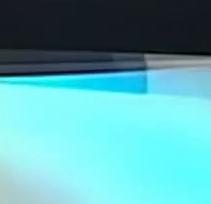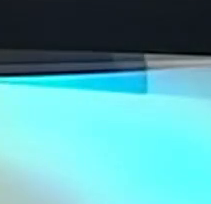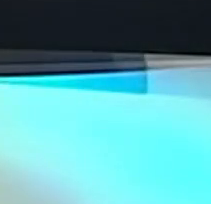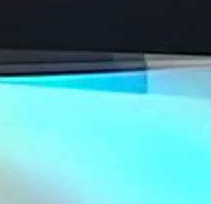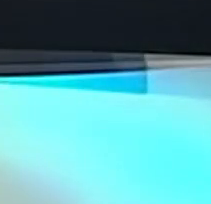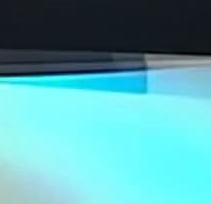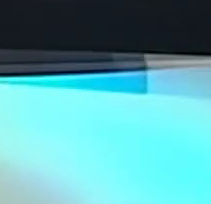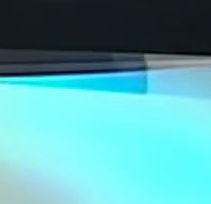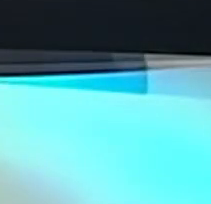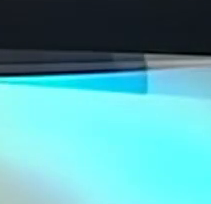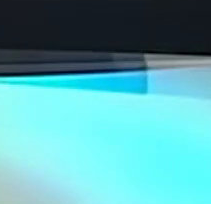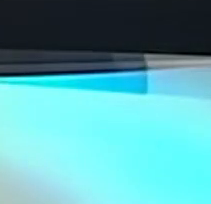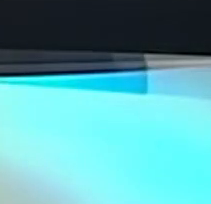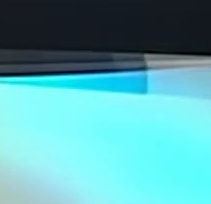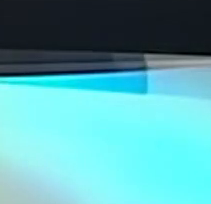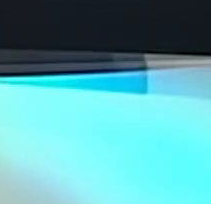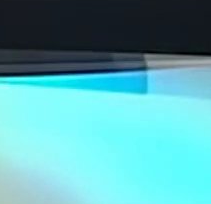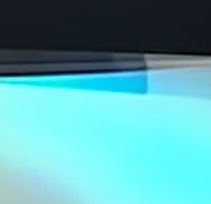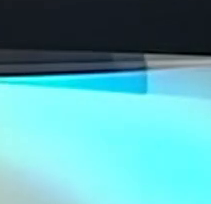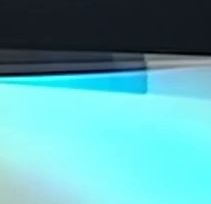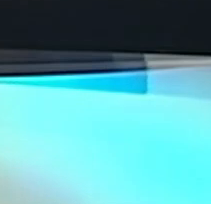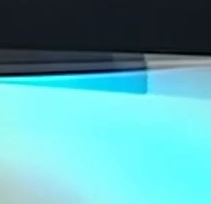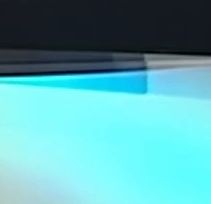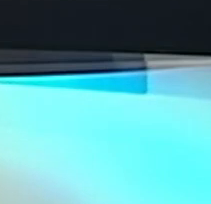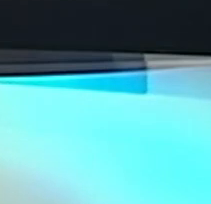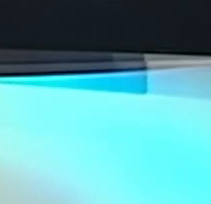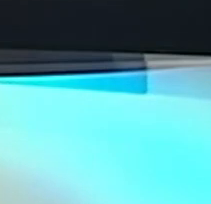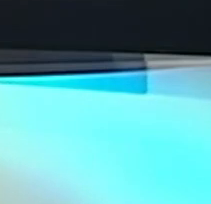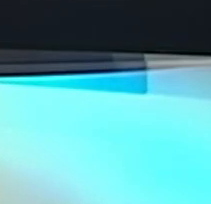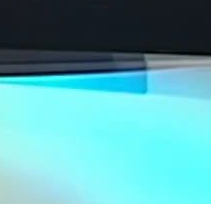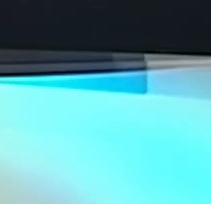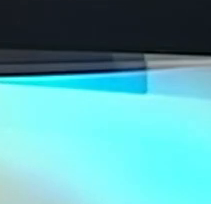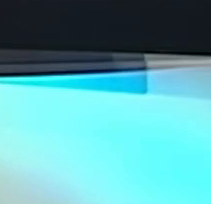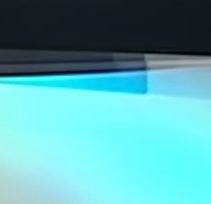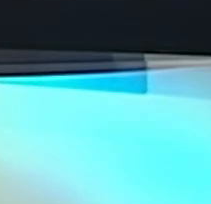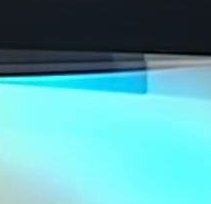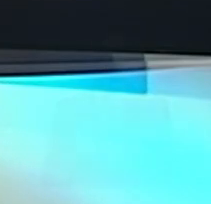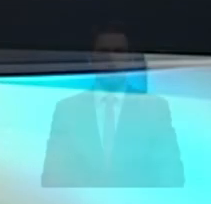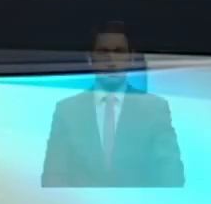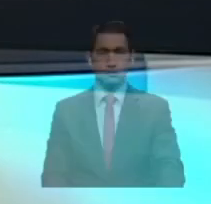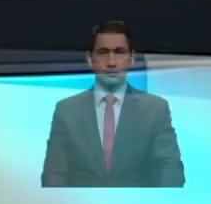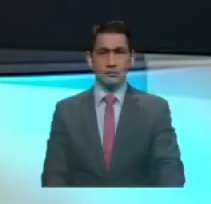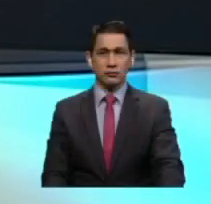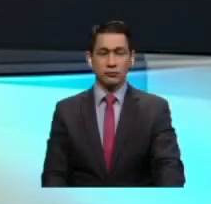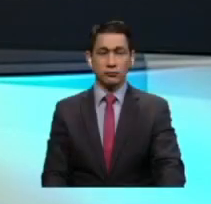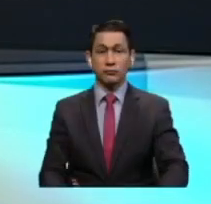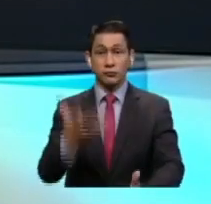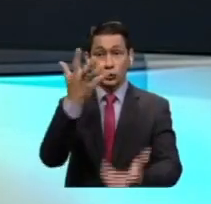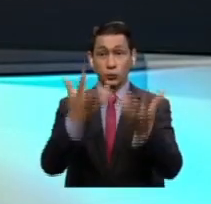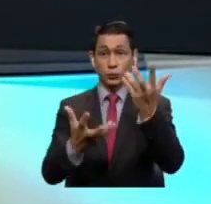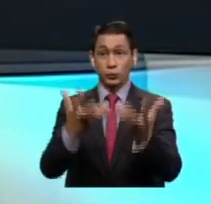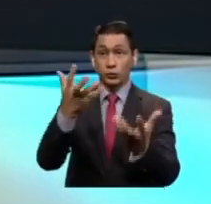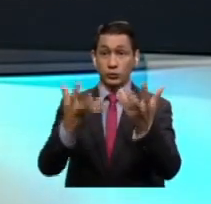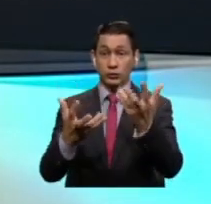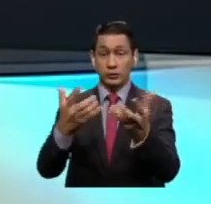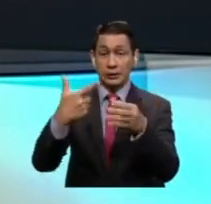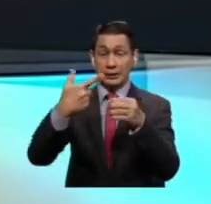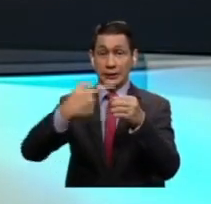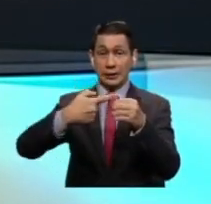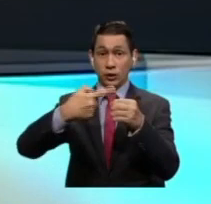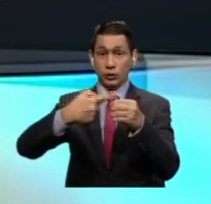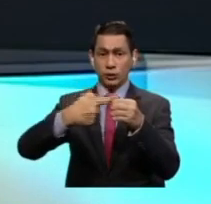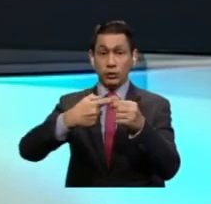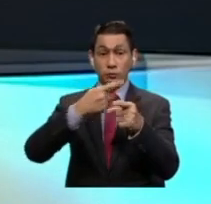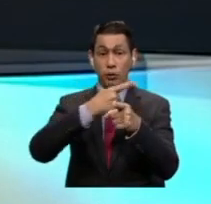incendio que duró varios días en el sector de Chaupicruz y que quemó cerca de 70 hectáreas de terreno afectó también a